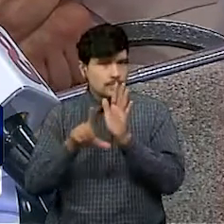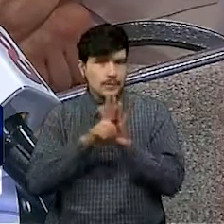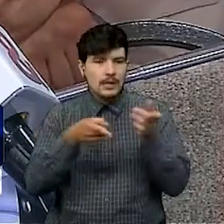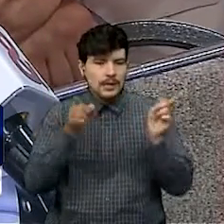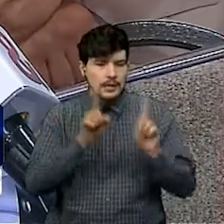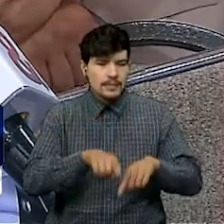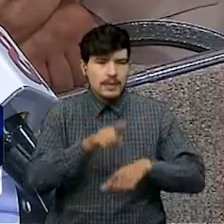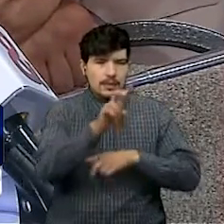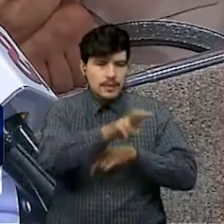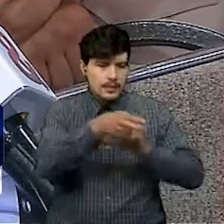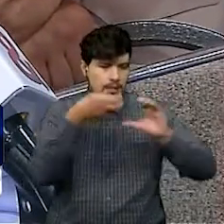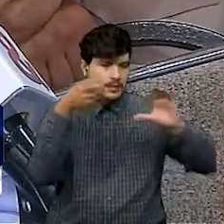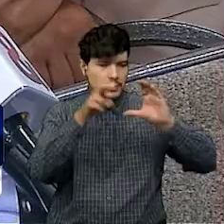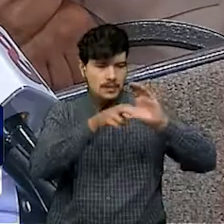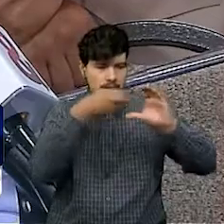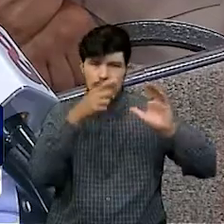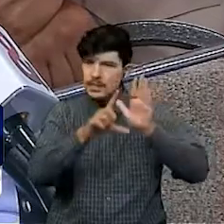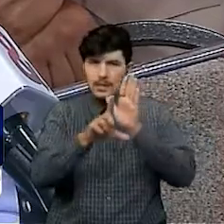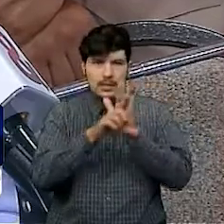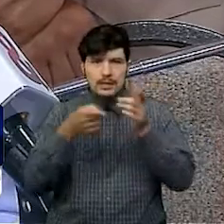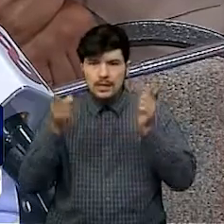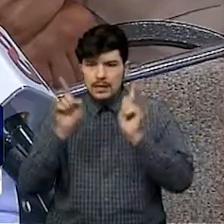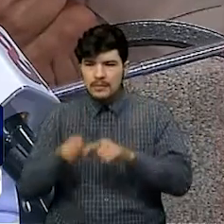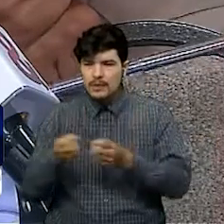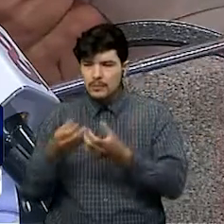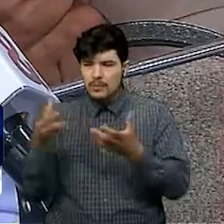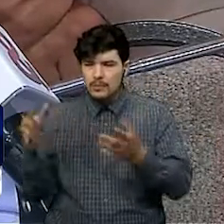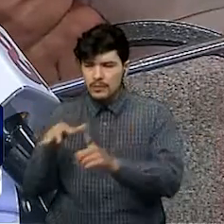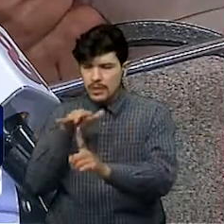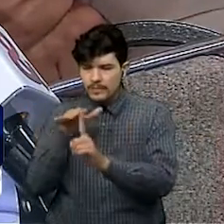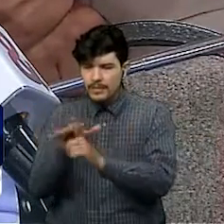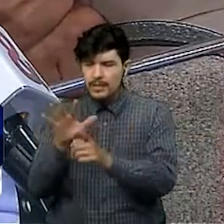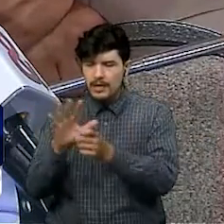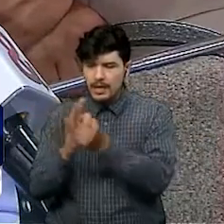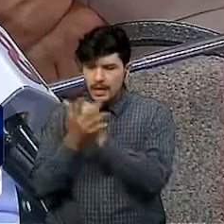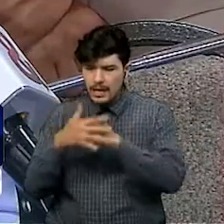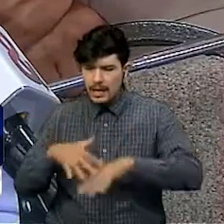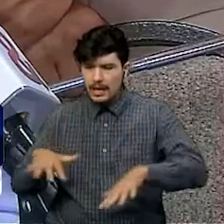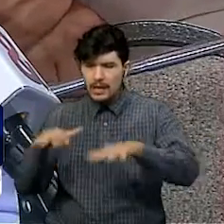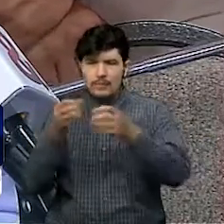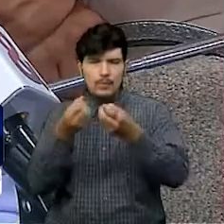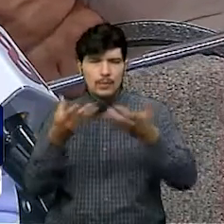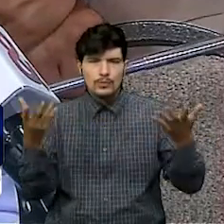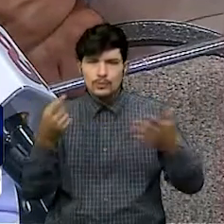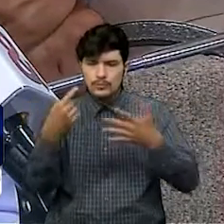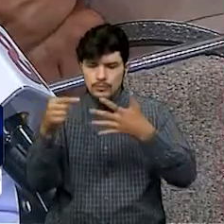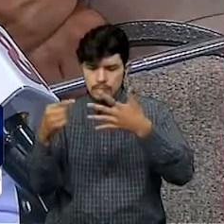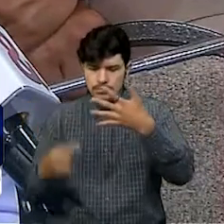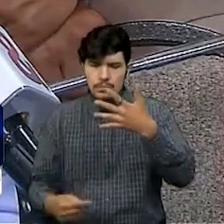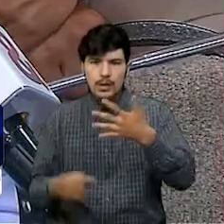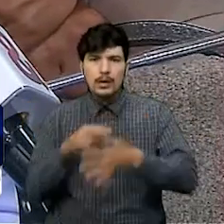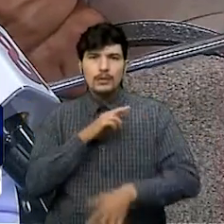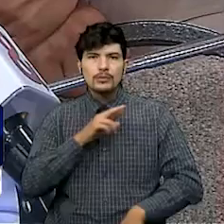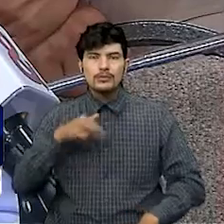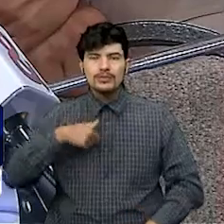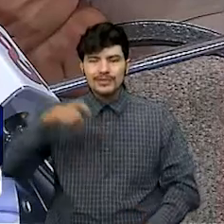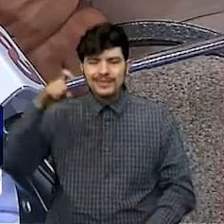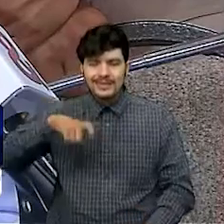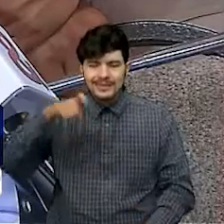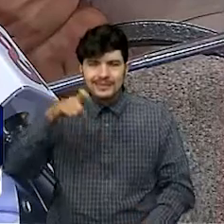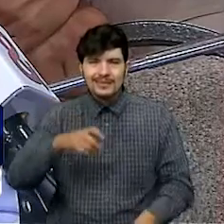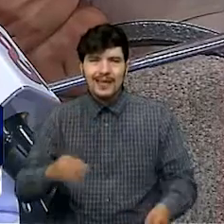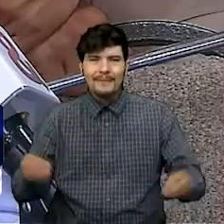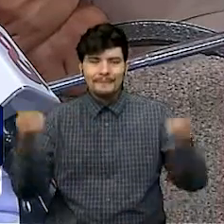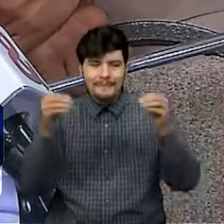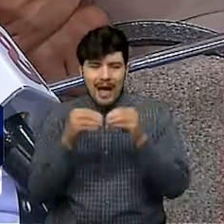en materia de la comisión de delitos contra el medio ambiente y muchos otros necesitamos mayor